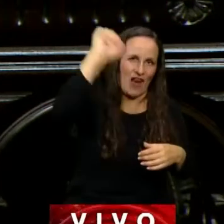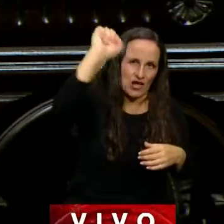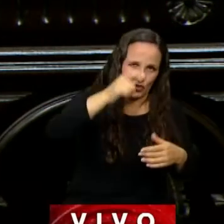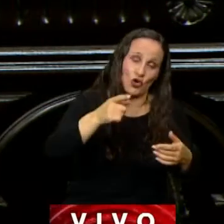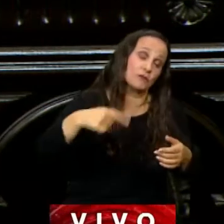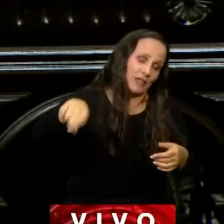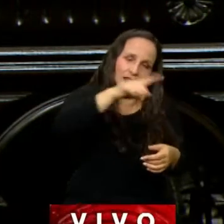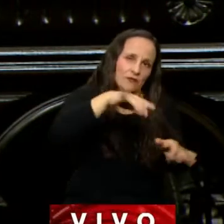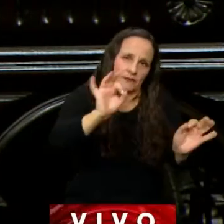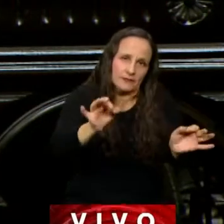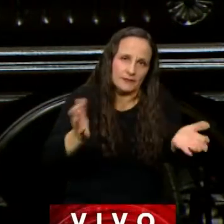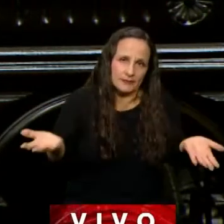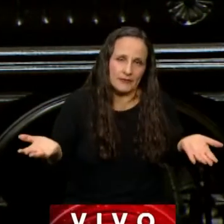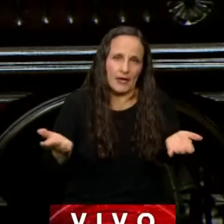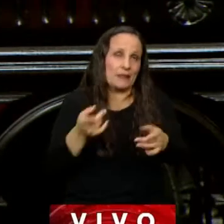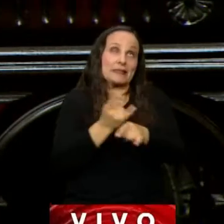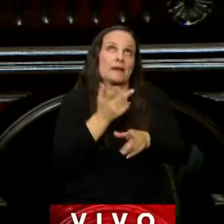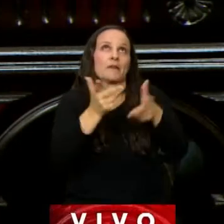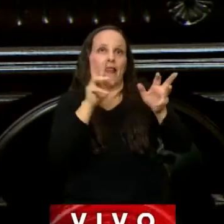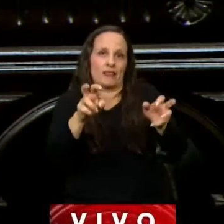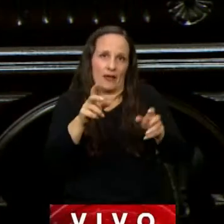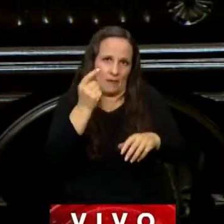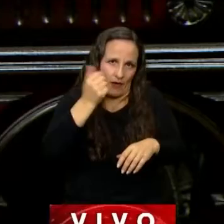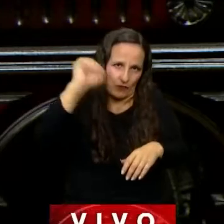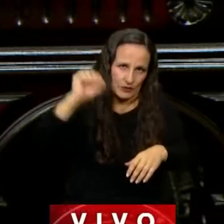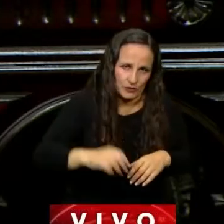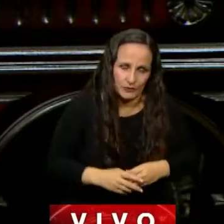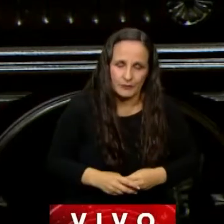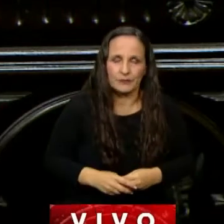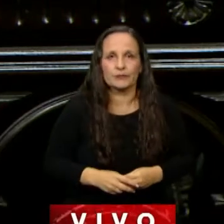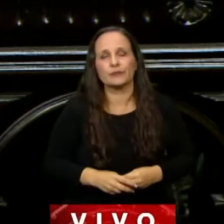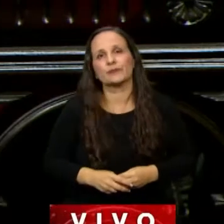que todos conocemos y hablamos permanentemente.